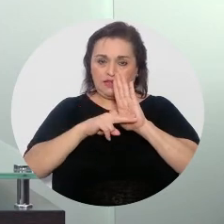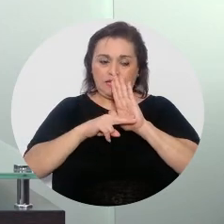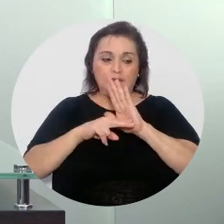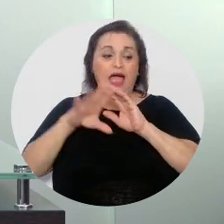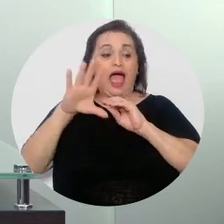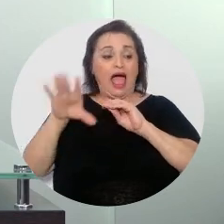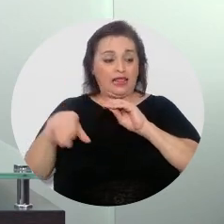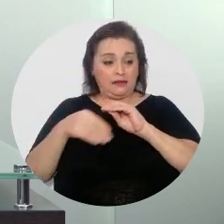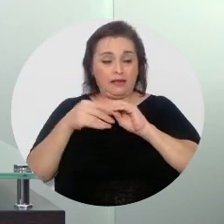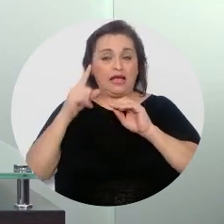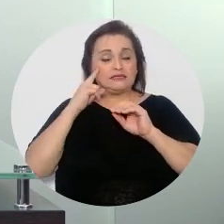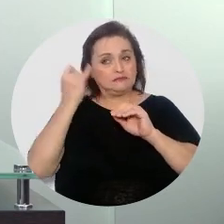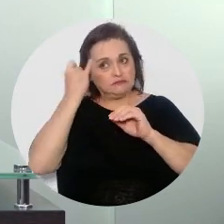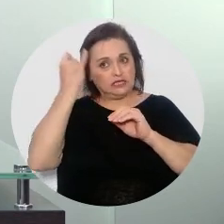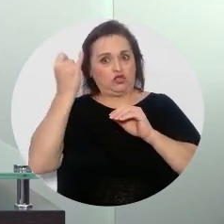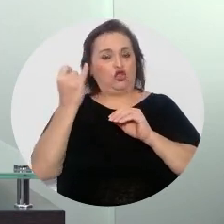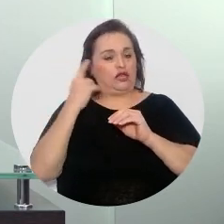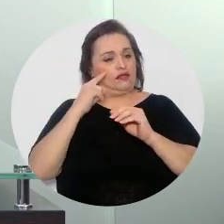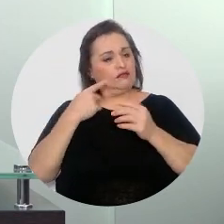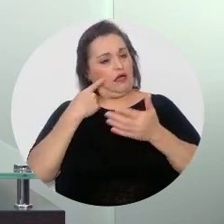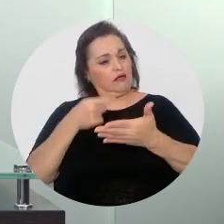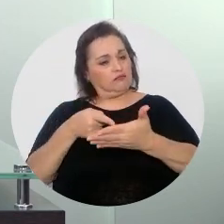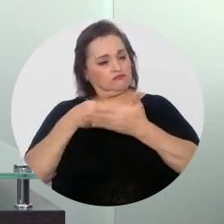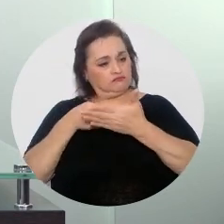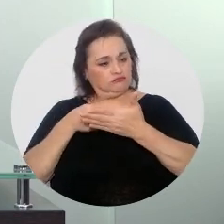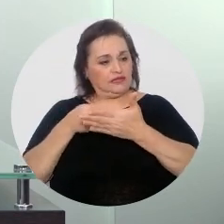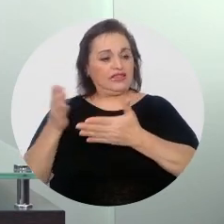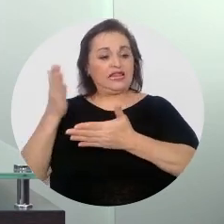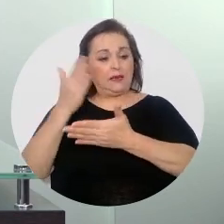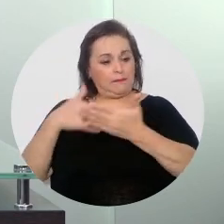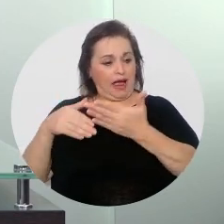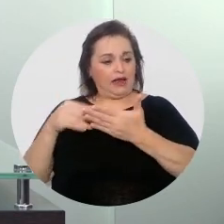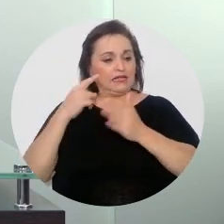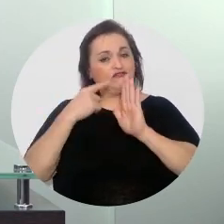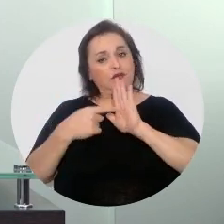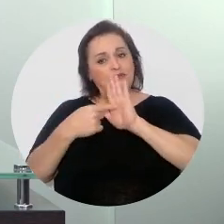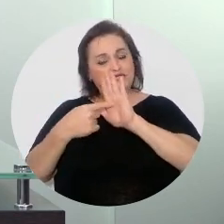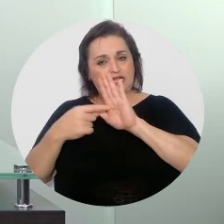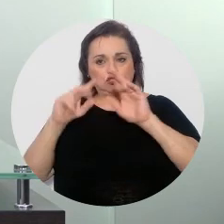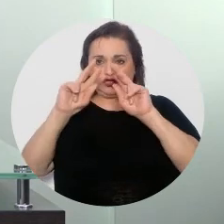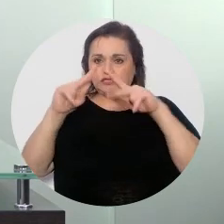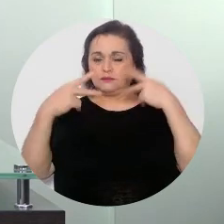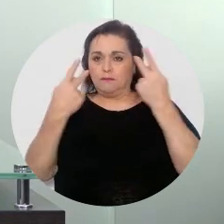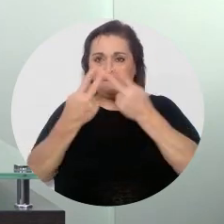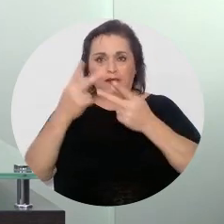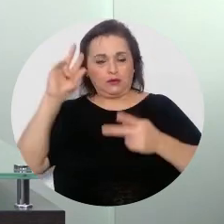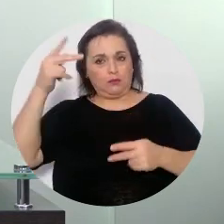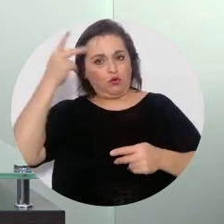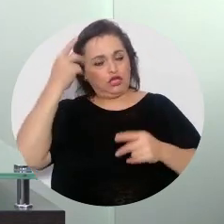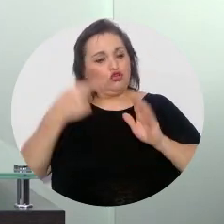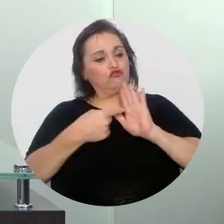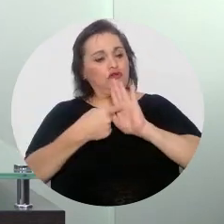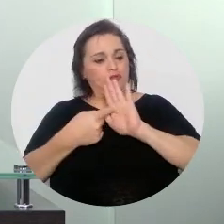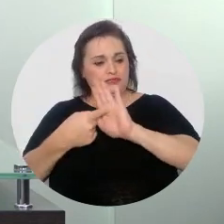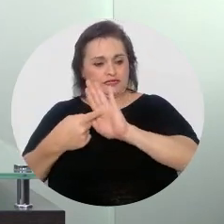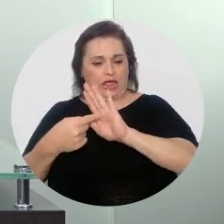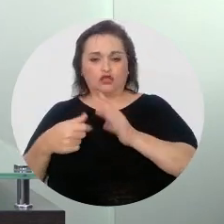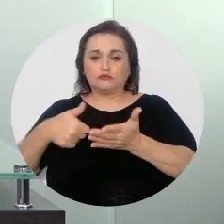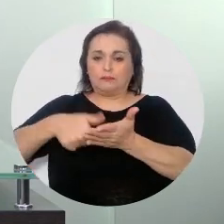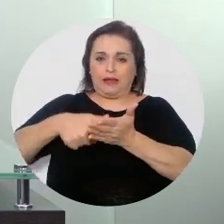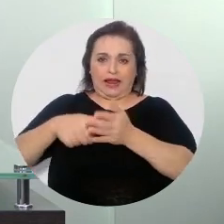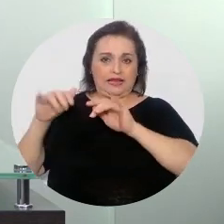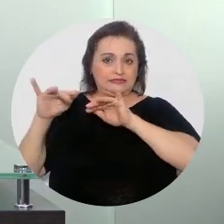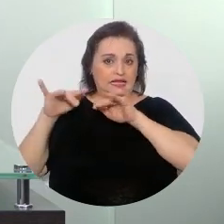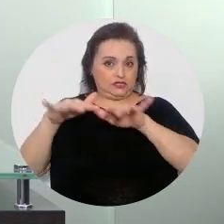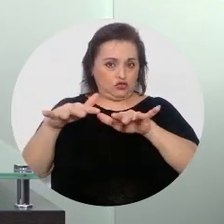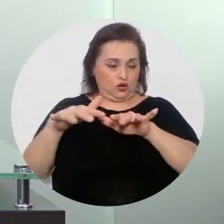la normativa, además de la idoneidad en la presentación de la información por parte de las agrupaciones políticas ante el Tribunal Supremo